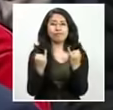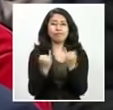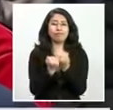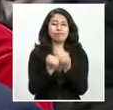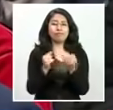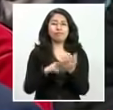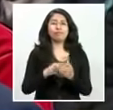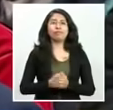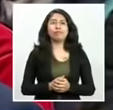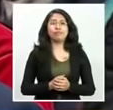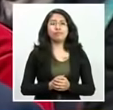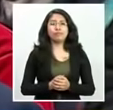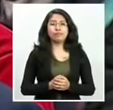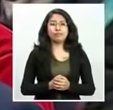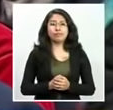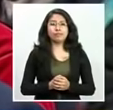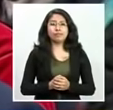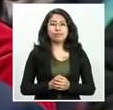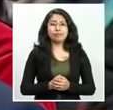Procuraduría General.